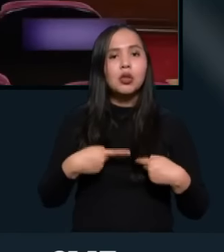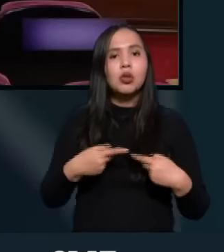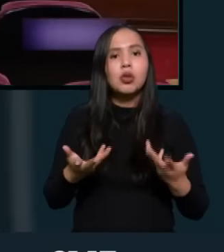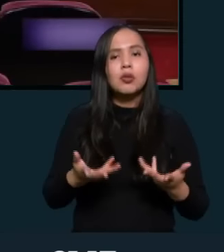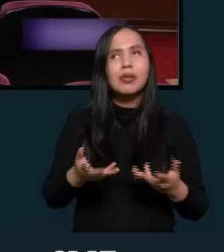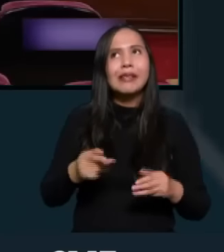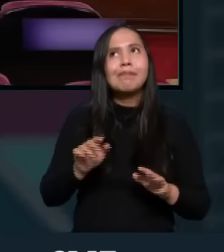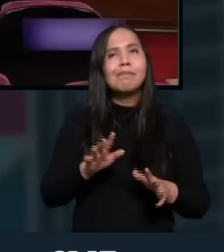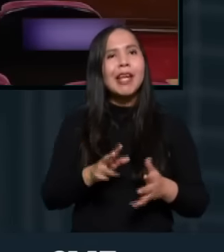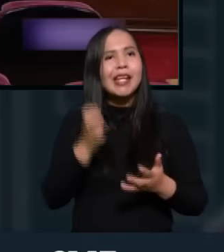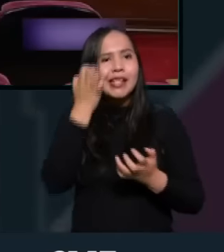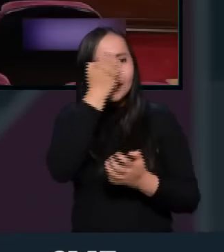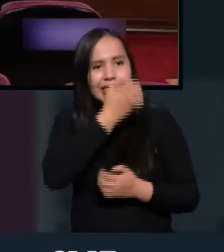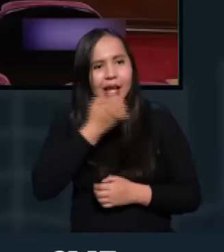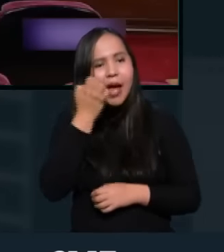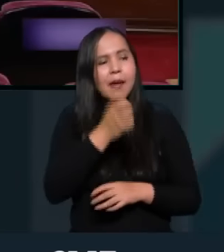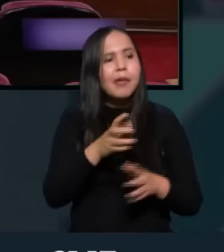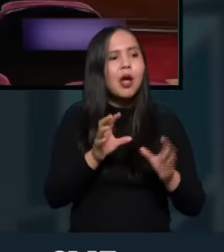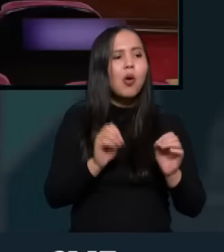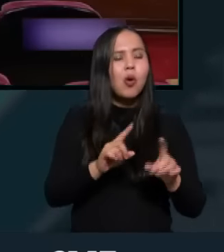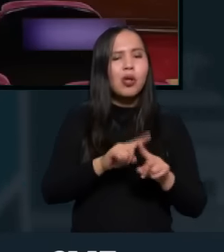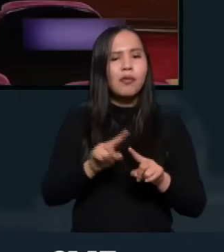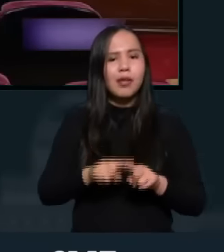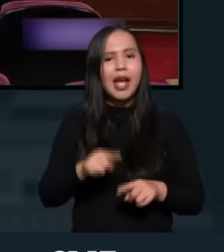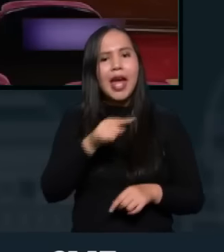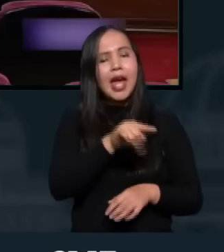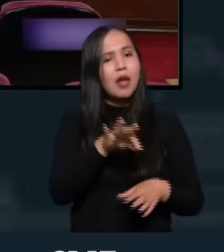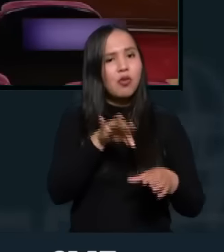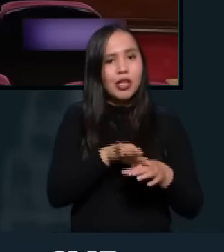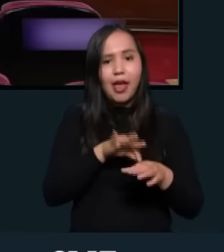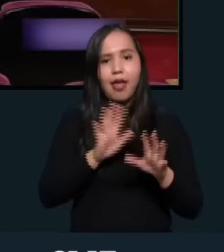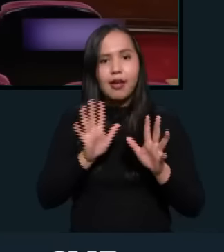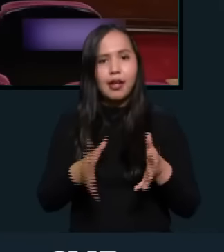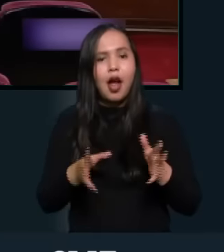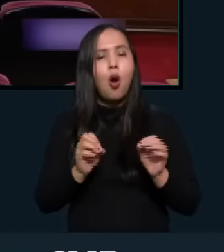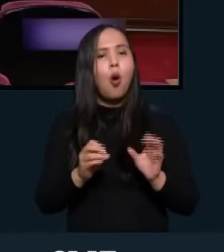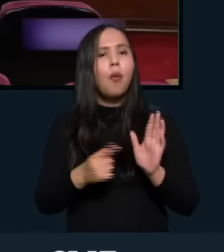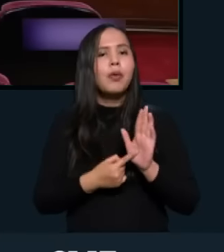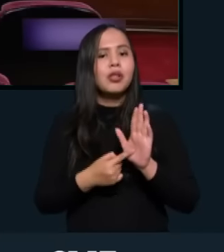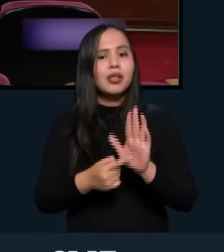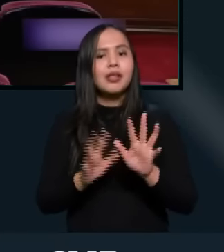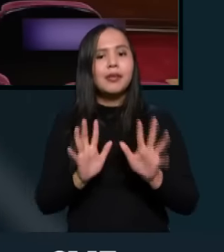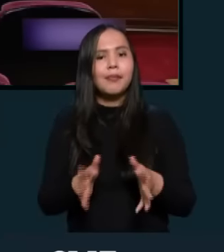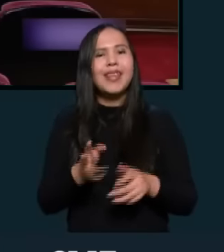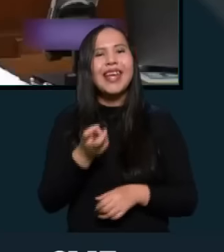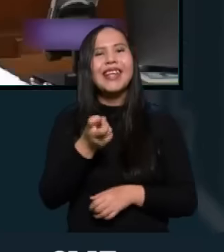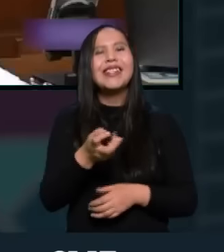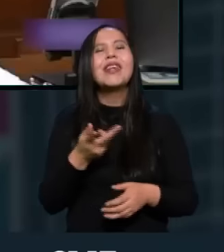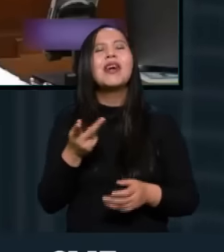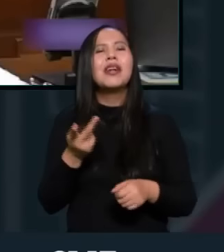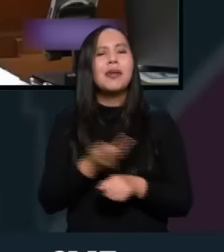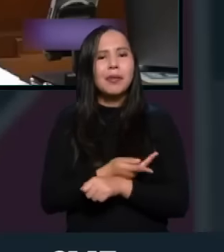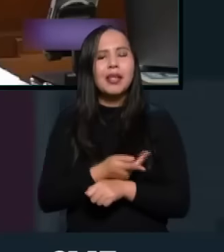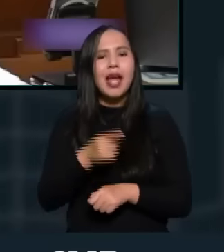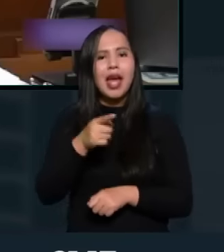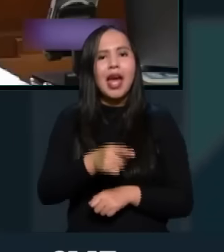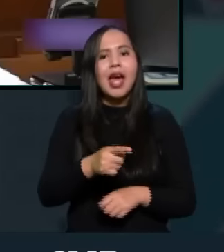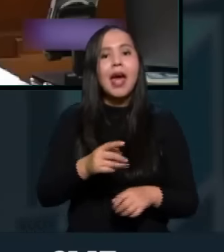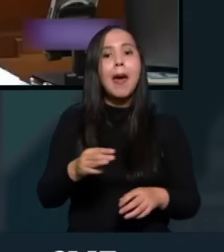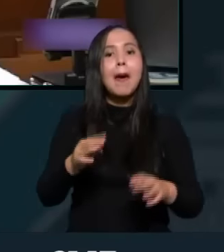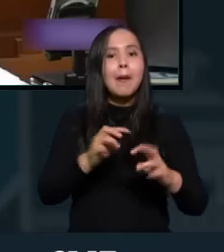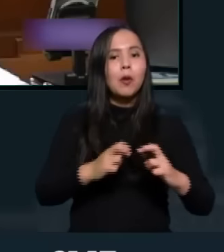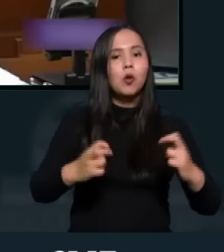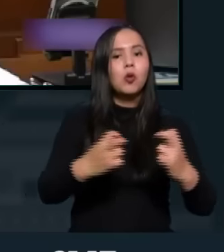a análisis lo que él ya había votado y lo que él ya había presentado. A eso se le llama ponencia, que un ministro presente